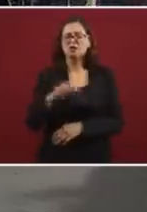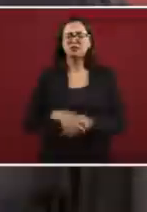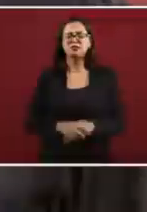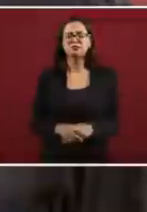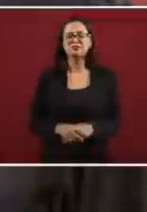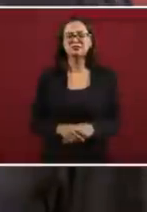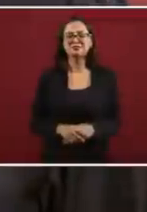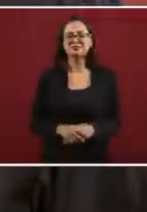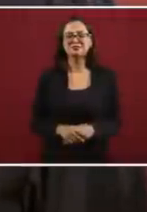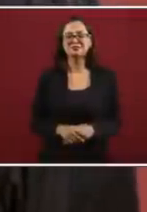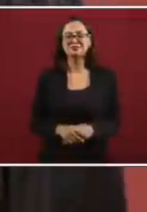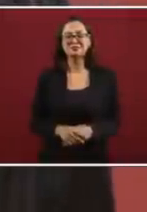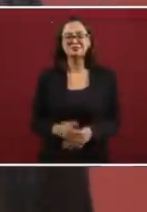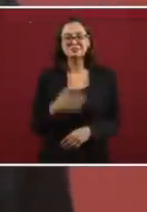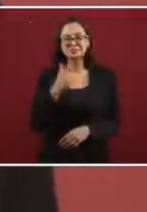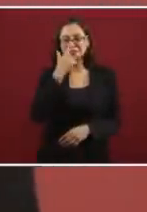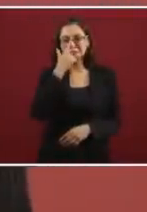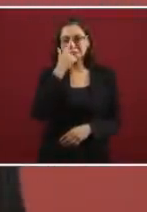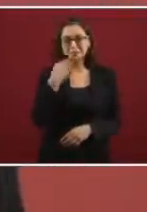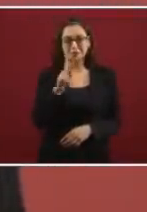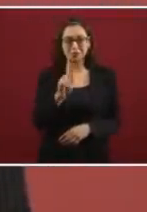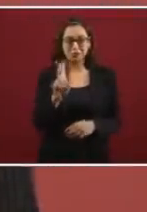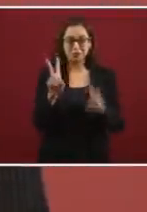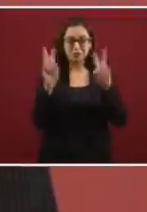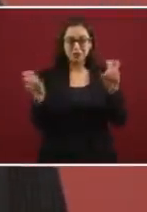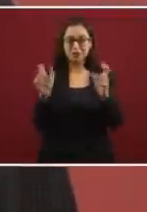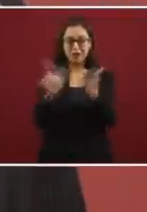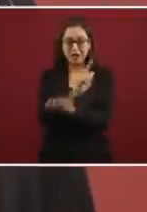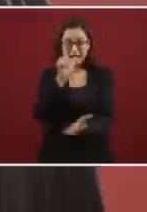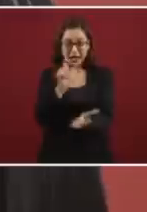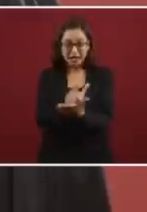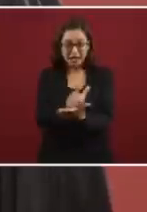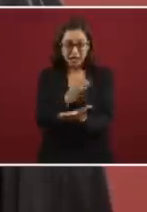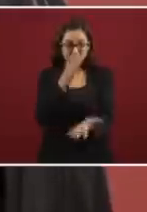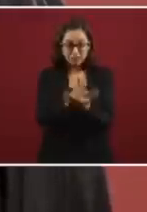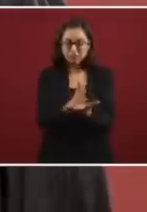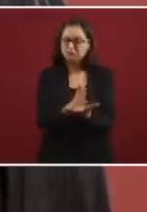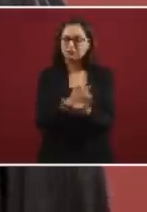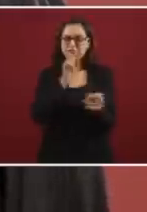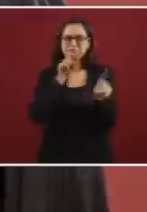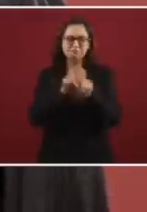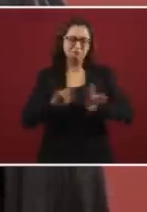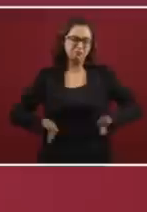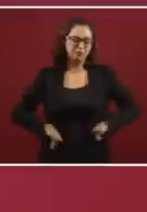pero eso no es solo un asunto legal es un asunto moral